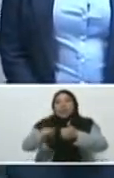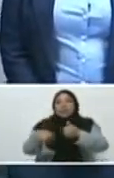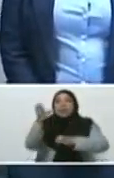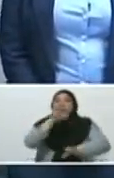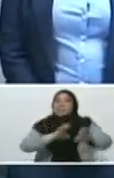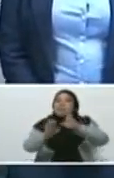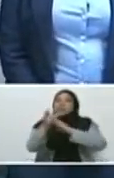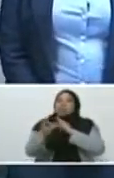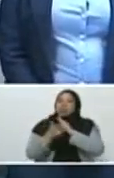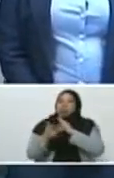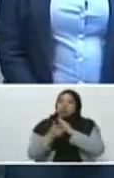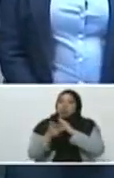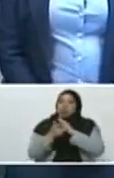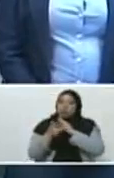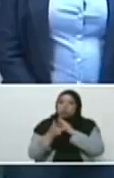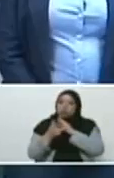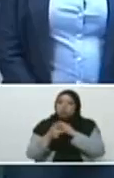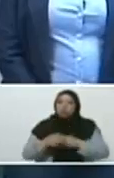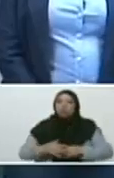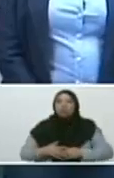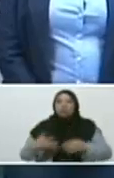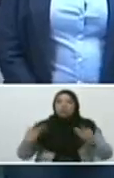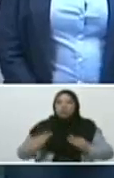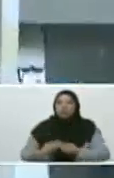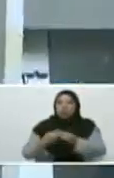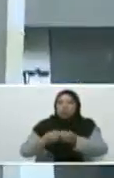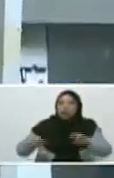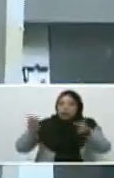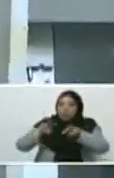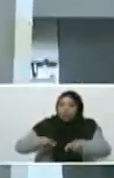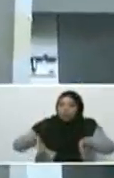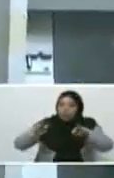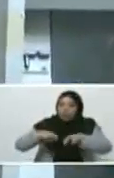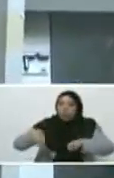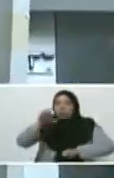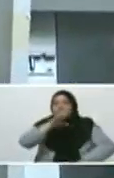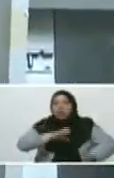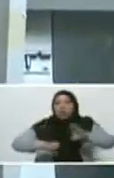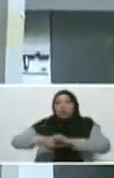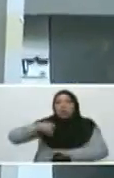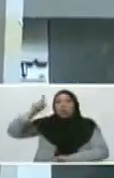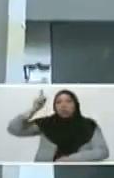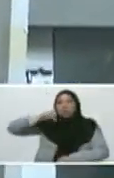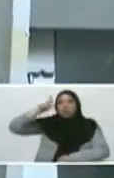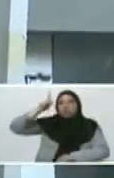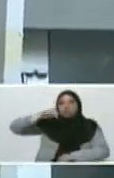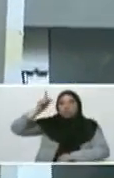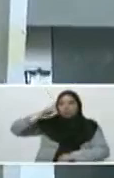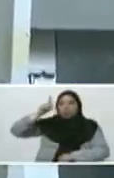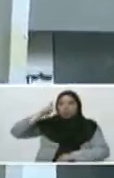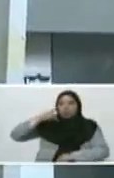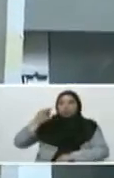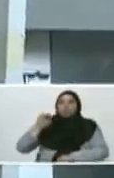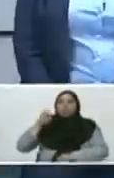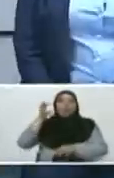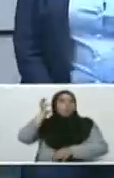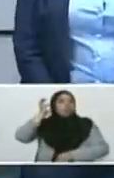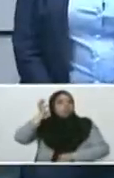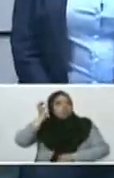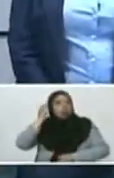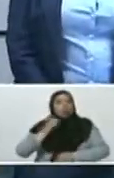Gobierno, la compañera investigadora científica y profesora Gabriela Jiménez. Está